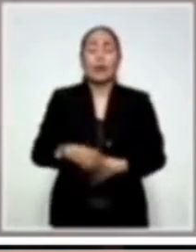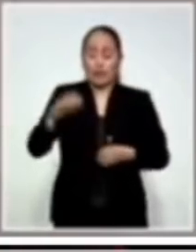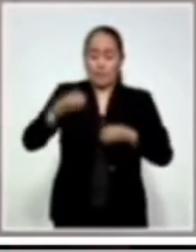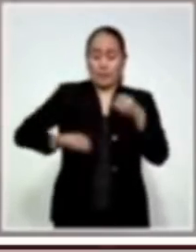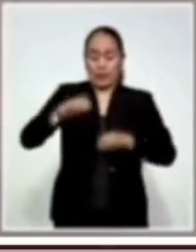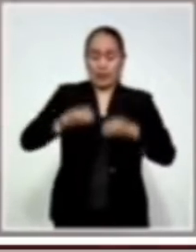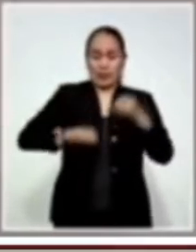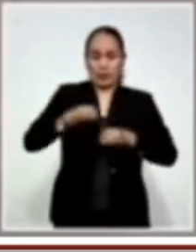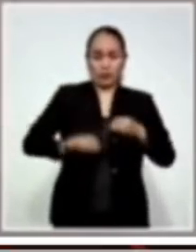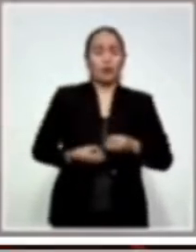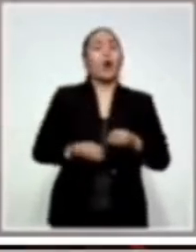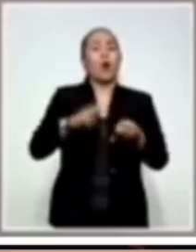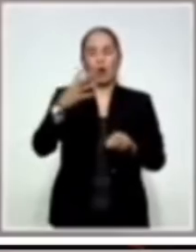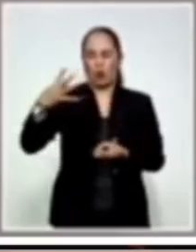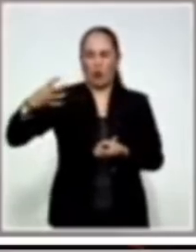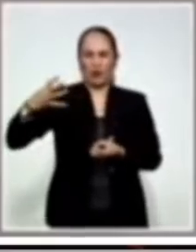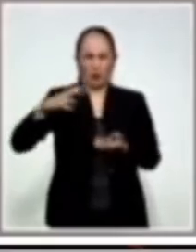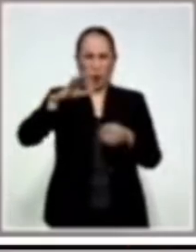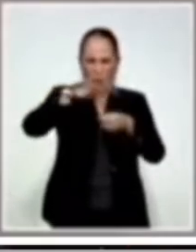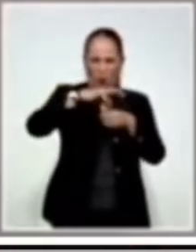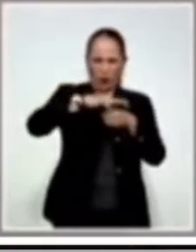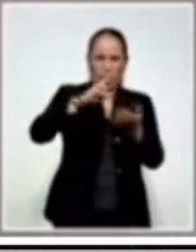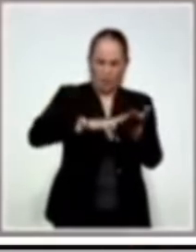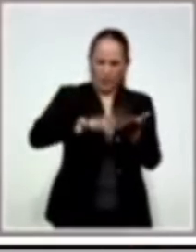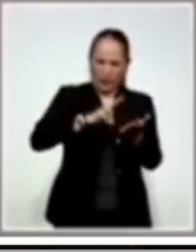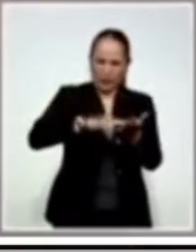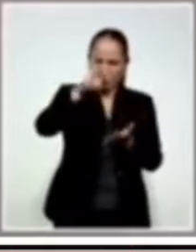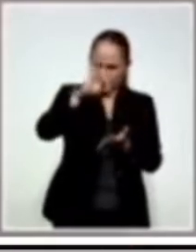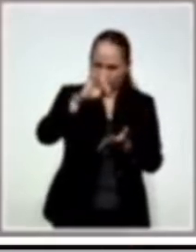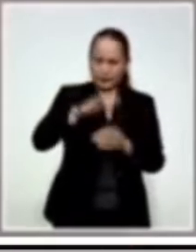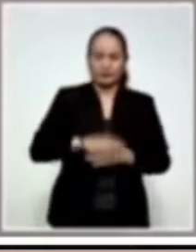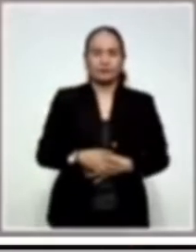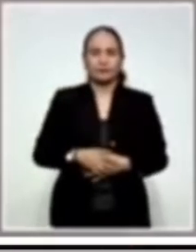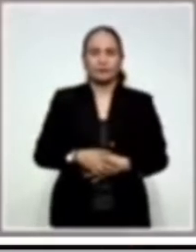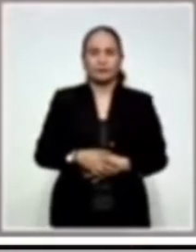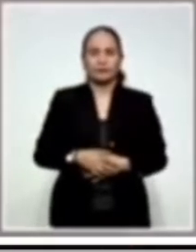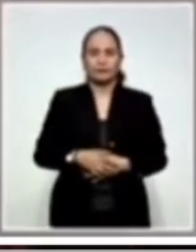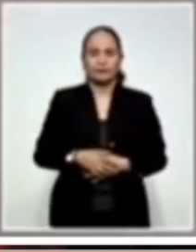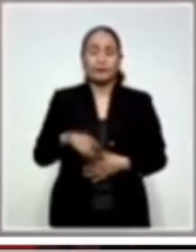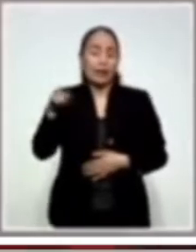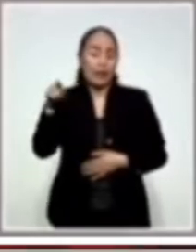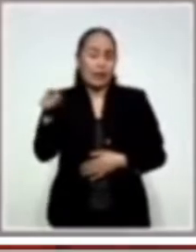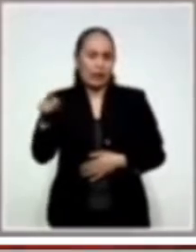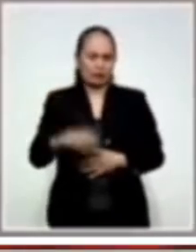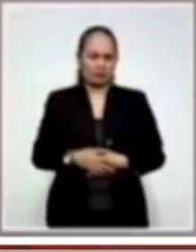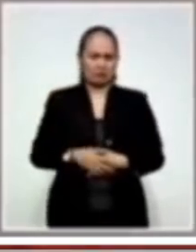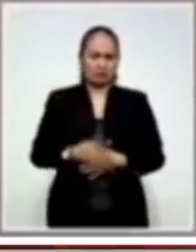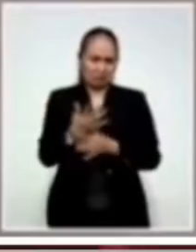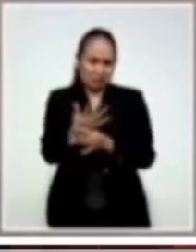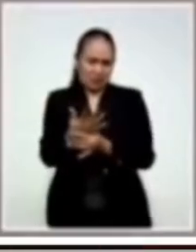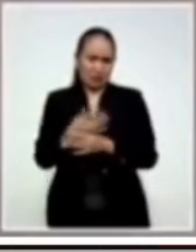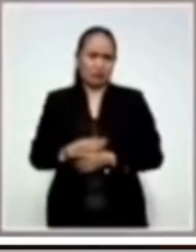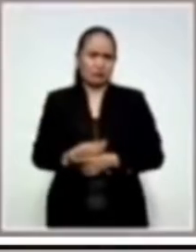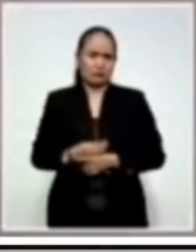el 4º voto por la validez en ningún momento de la sesión cuestionó que su voto había